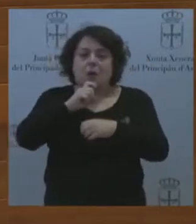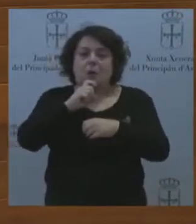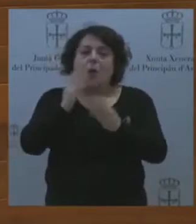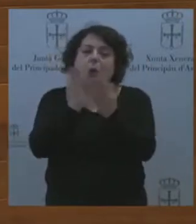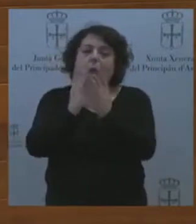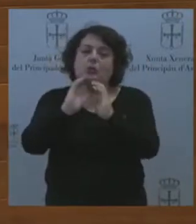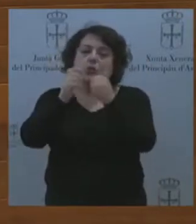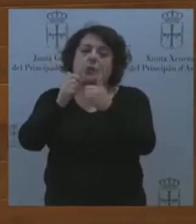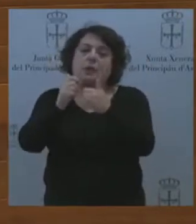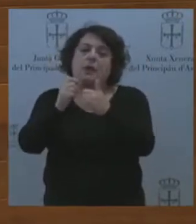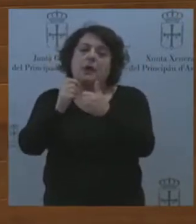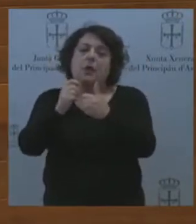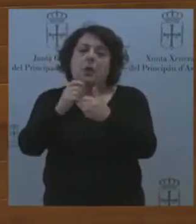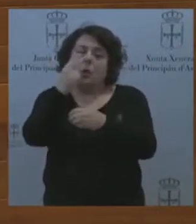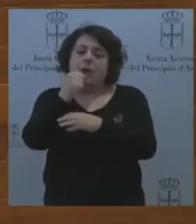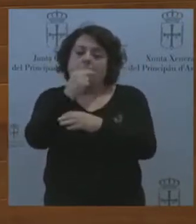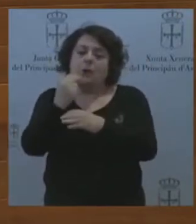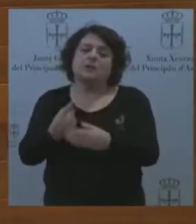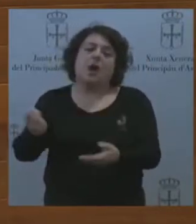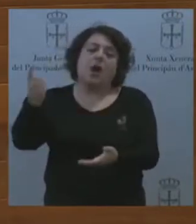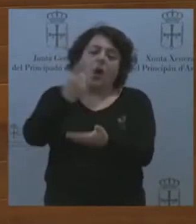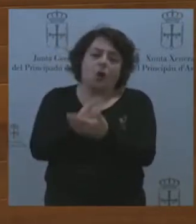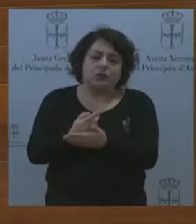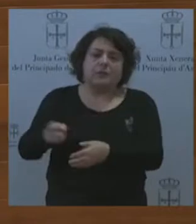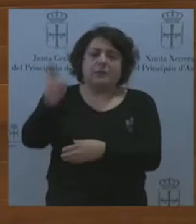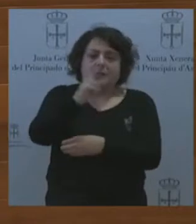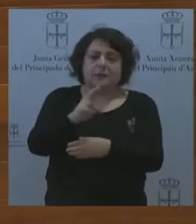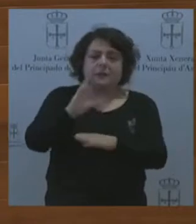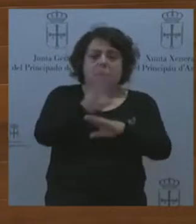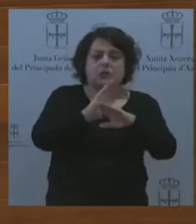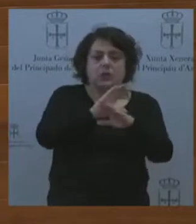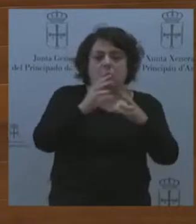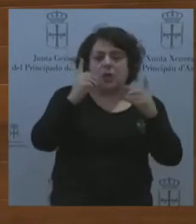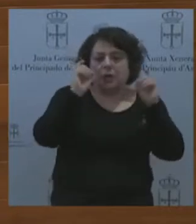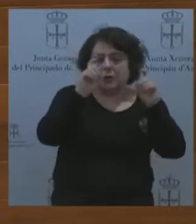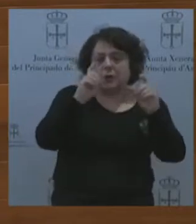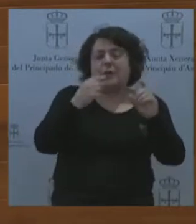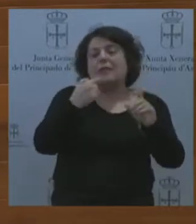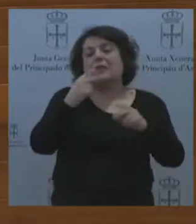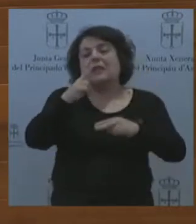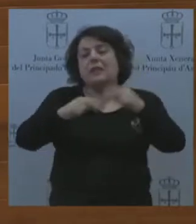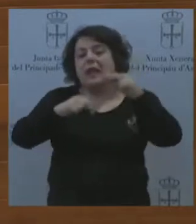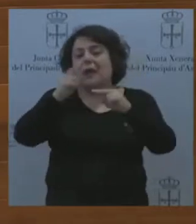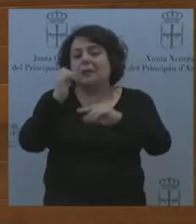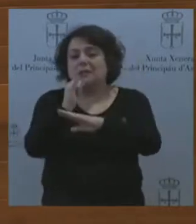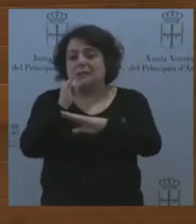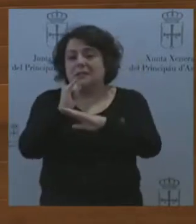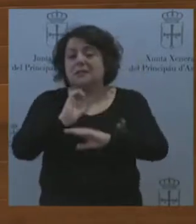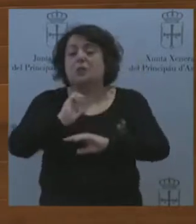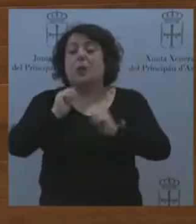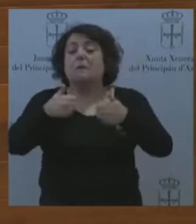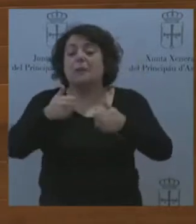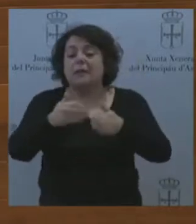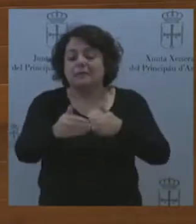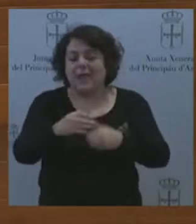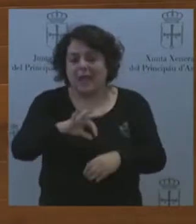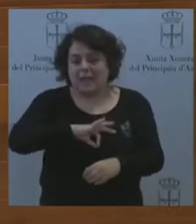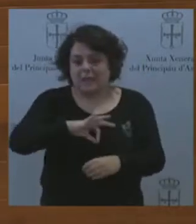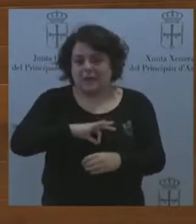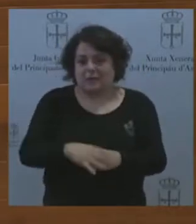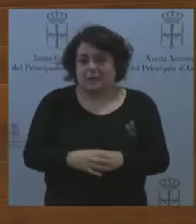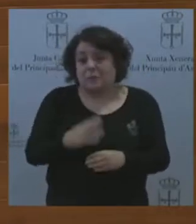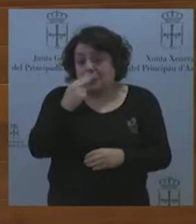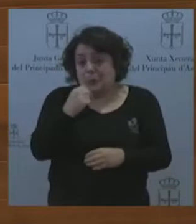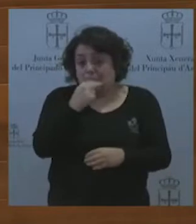Educación, anunciando que las obras del centro comenzarán, señorías, en enero. Lo que comienza en realidad es otro curso con